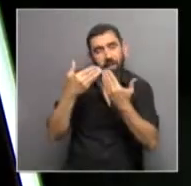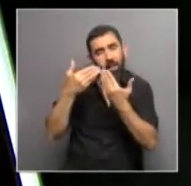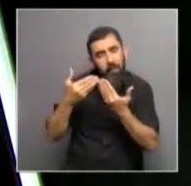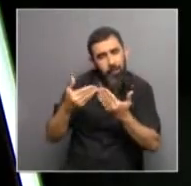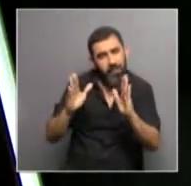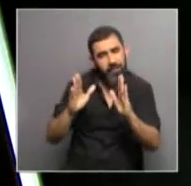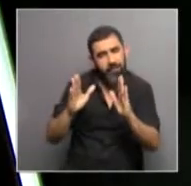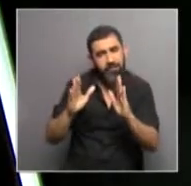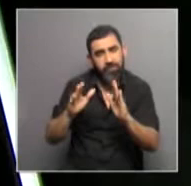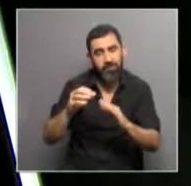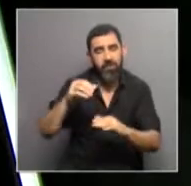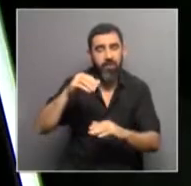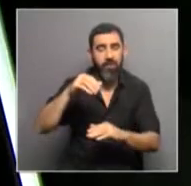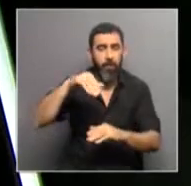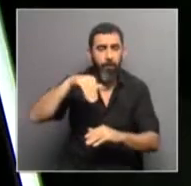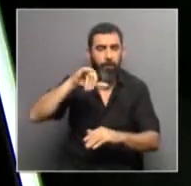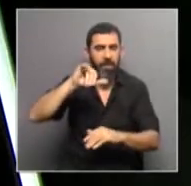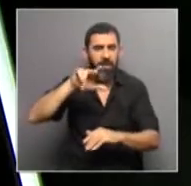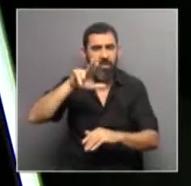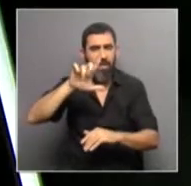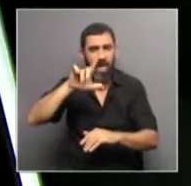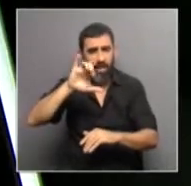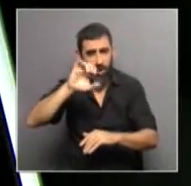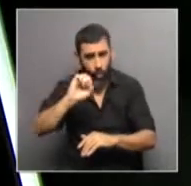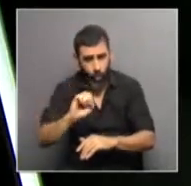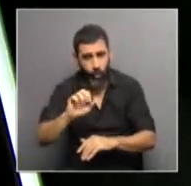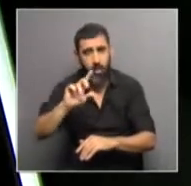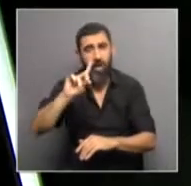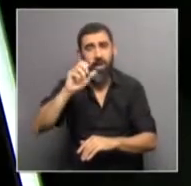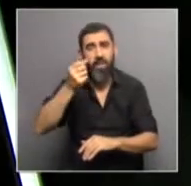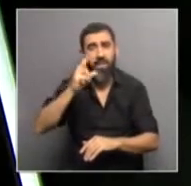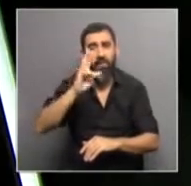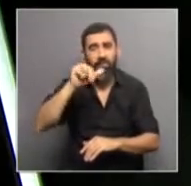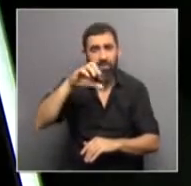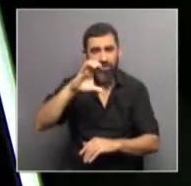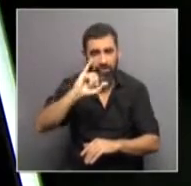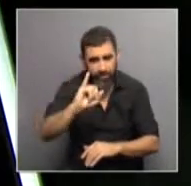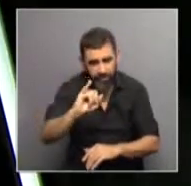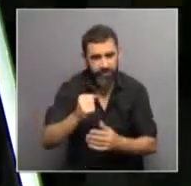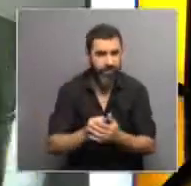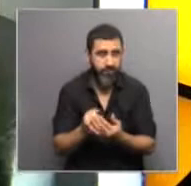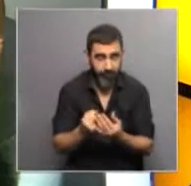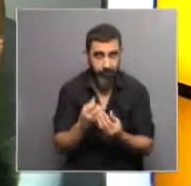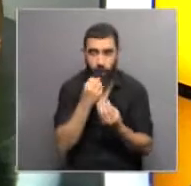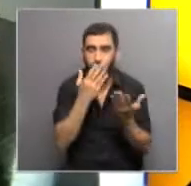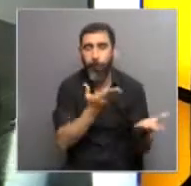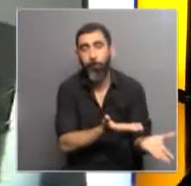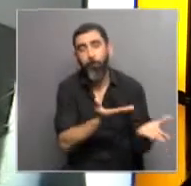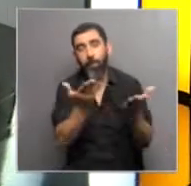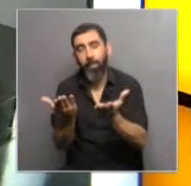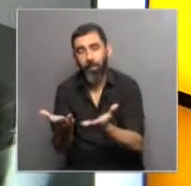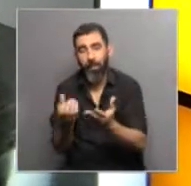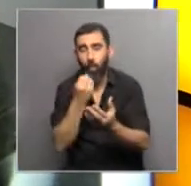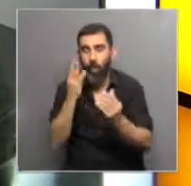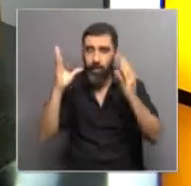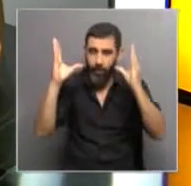hablando de Michelangelo, de Leonardo da Vinci. A ver, Gianfranco Grompone, bienvenido a Sobreciencia. Buenas